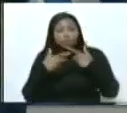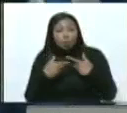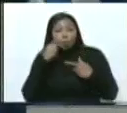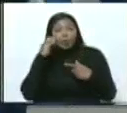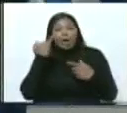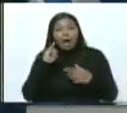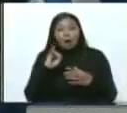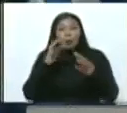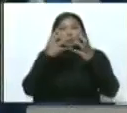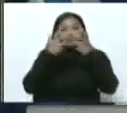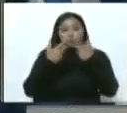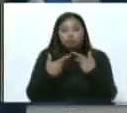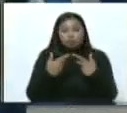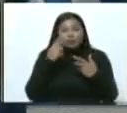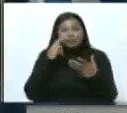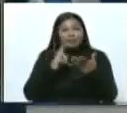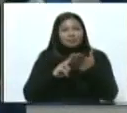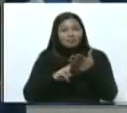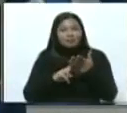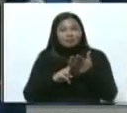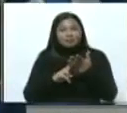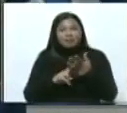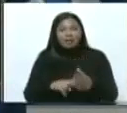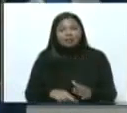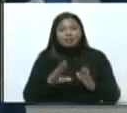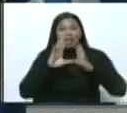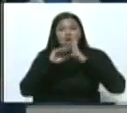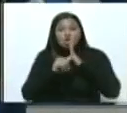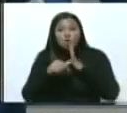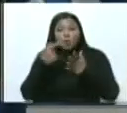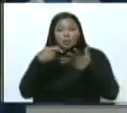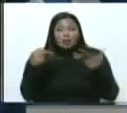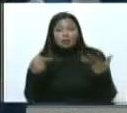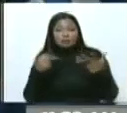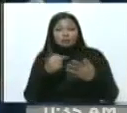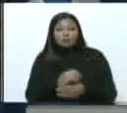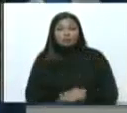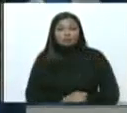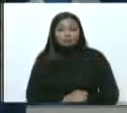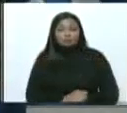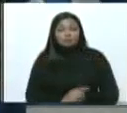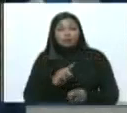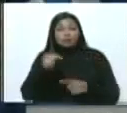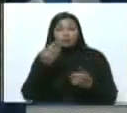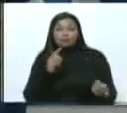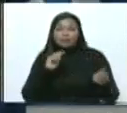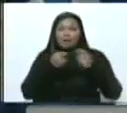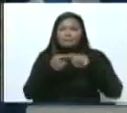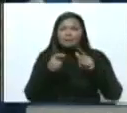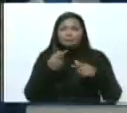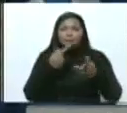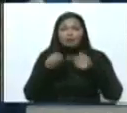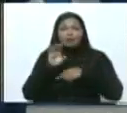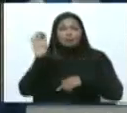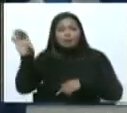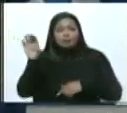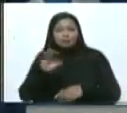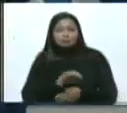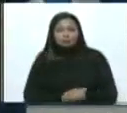una verdadera industria del saqueo y robo de estos materiales que luego son trasladados fuera del